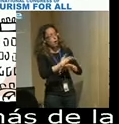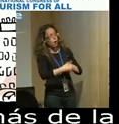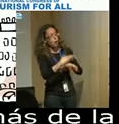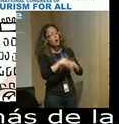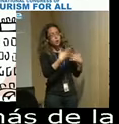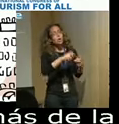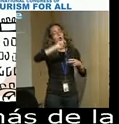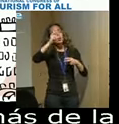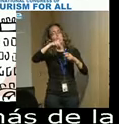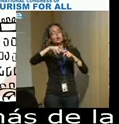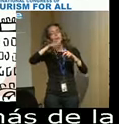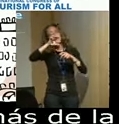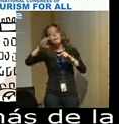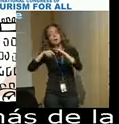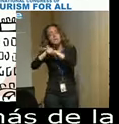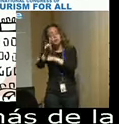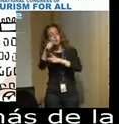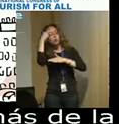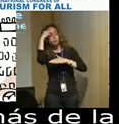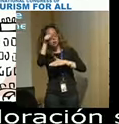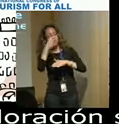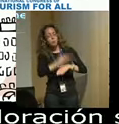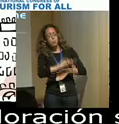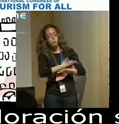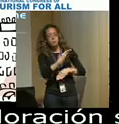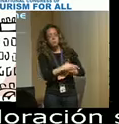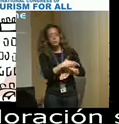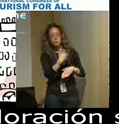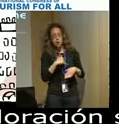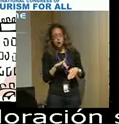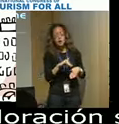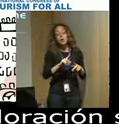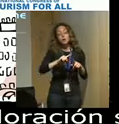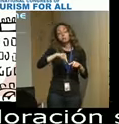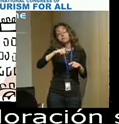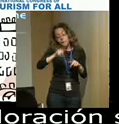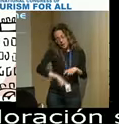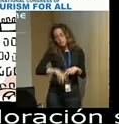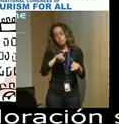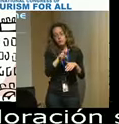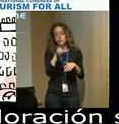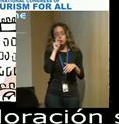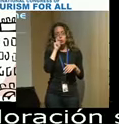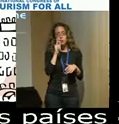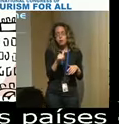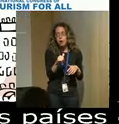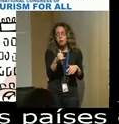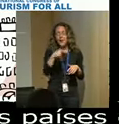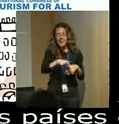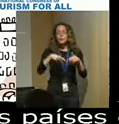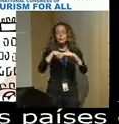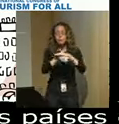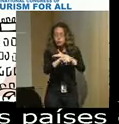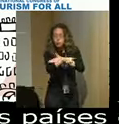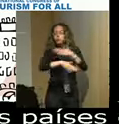los países desarrollados, el ejercer el derecho. Bueno, luego veremos los derechos del turista. O sea, que aquí ha habido gran avance. Entonces,